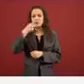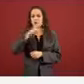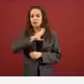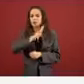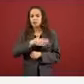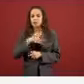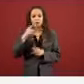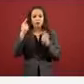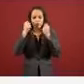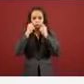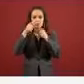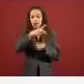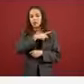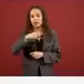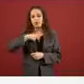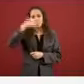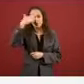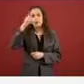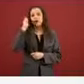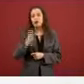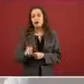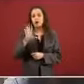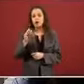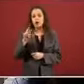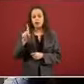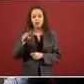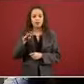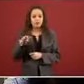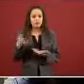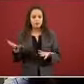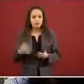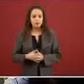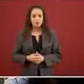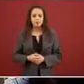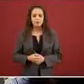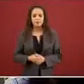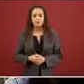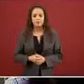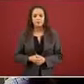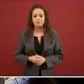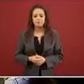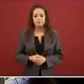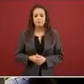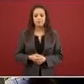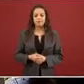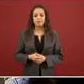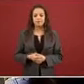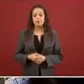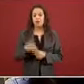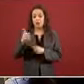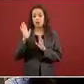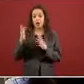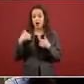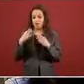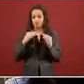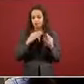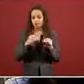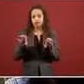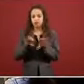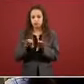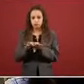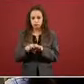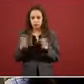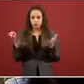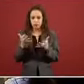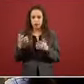el coronavirus, con el COVID-19. ¿A qué sigue? Bueno, también entre las estrategias les hemos enseñado a cómo hacer el